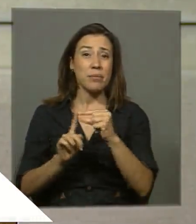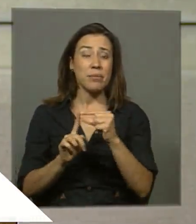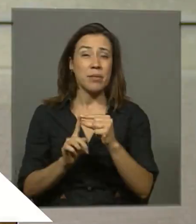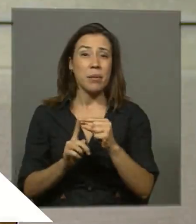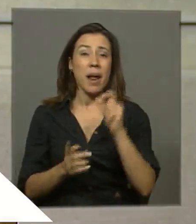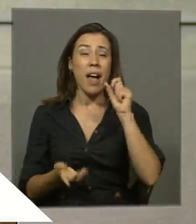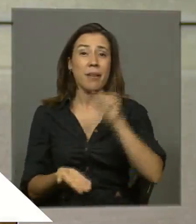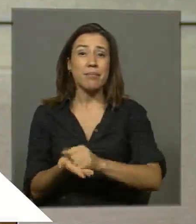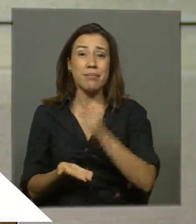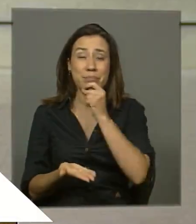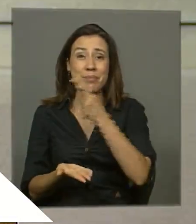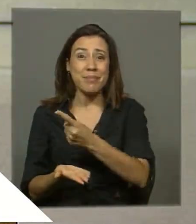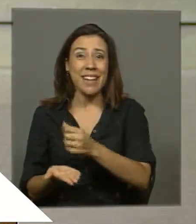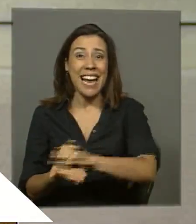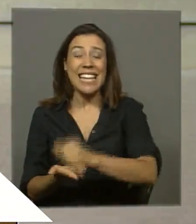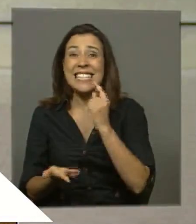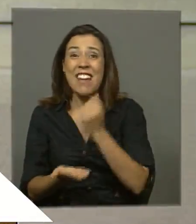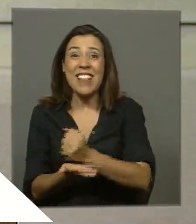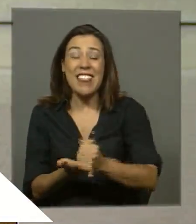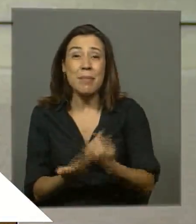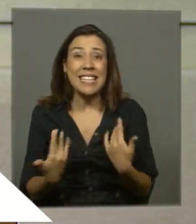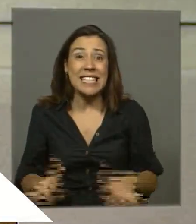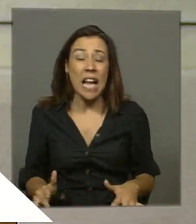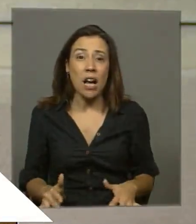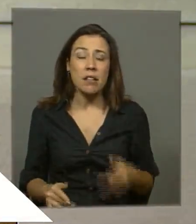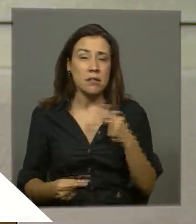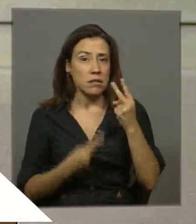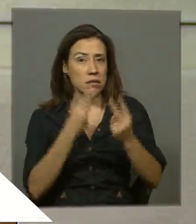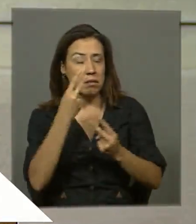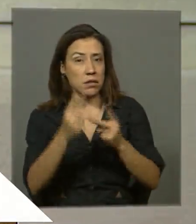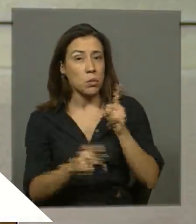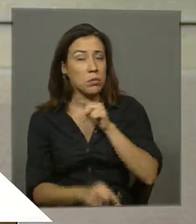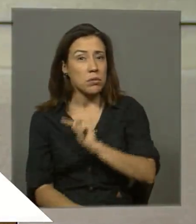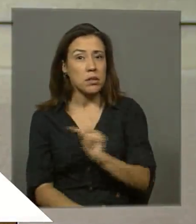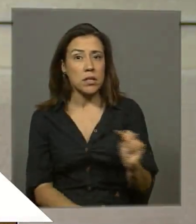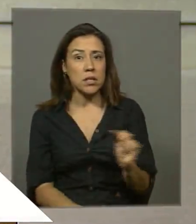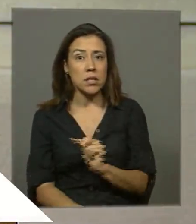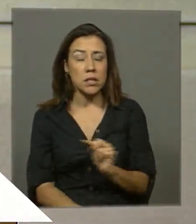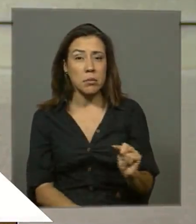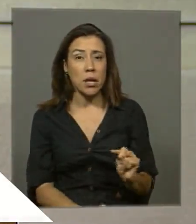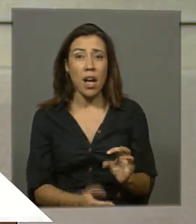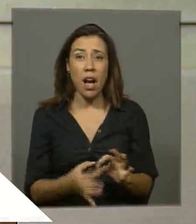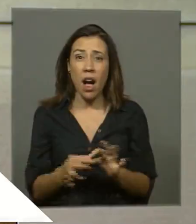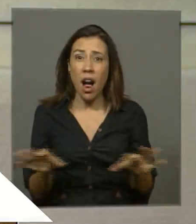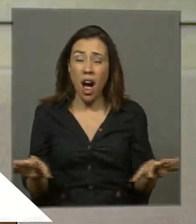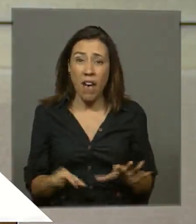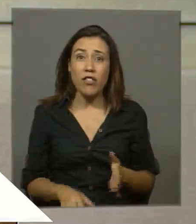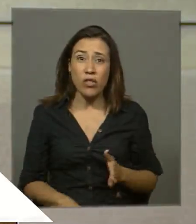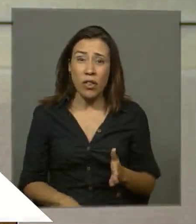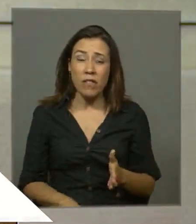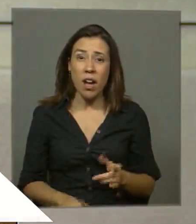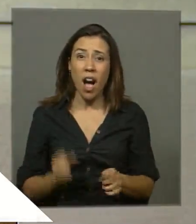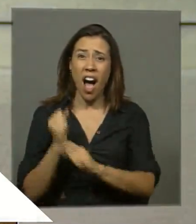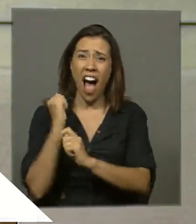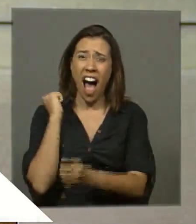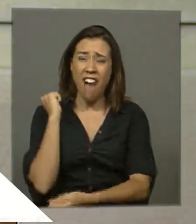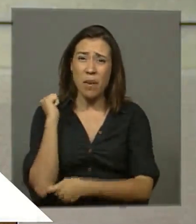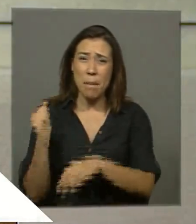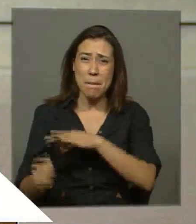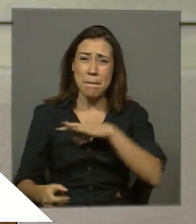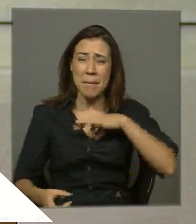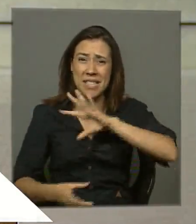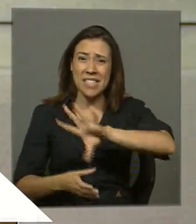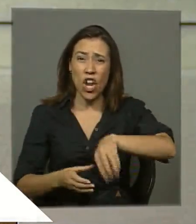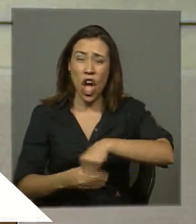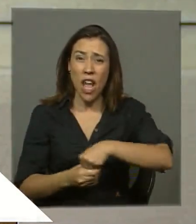querellas que estaban en trámite Por lo que hemos visto en las últimas semanas es aún más grave un abogado del Ministerio del